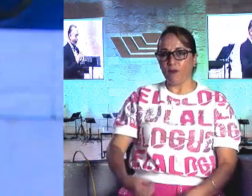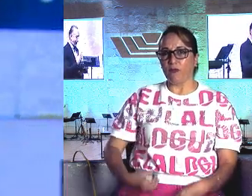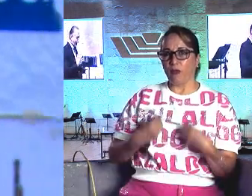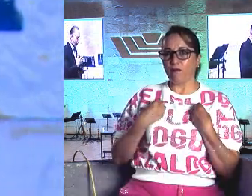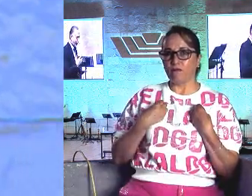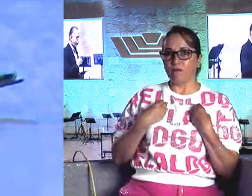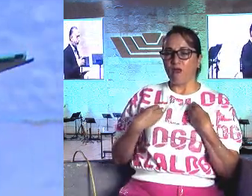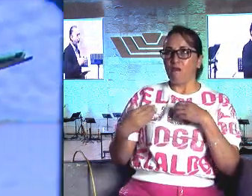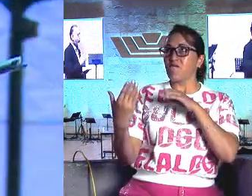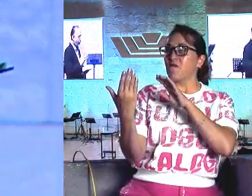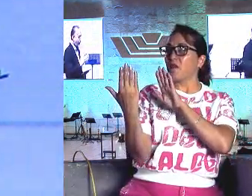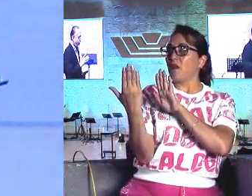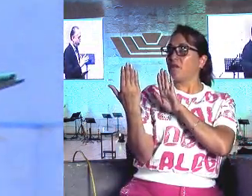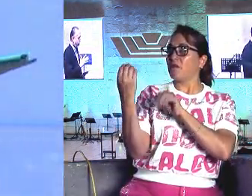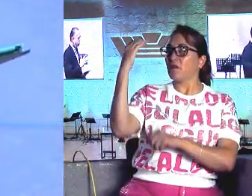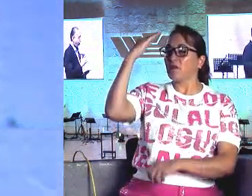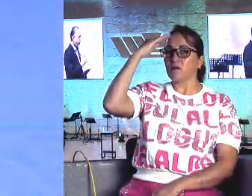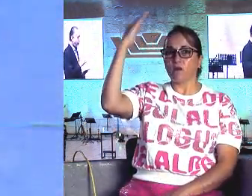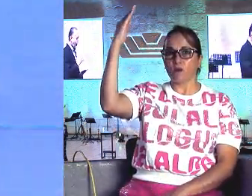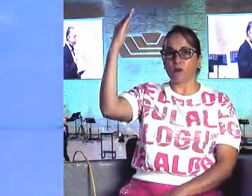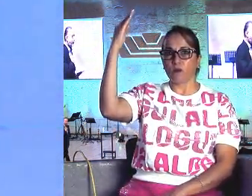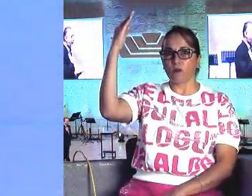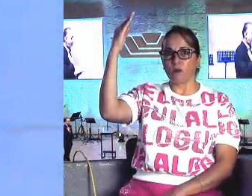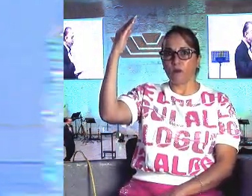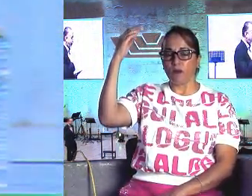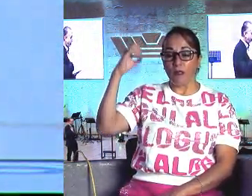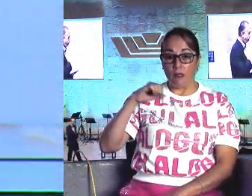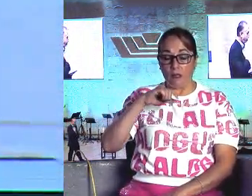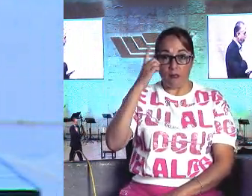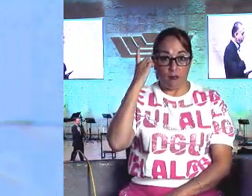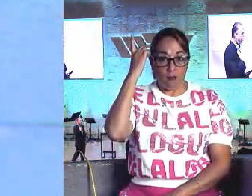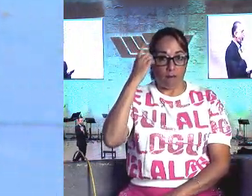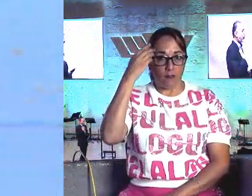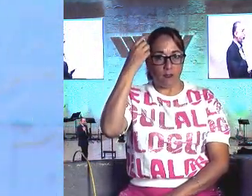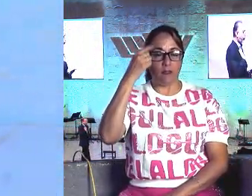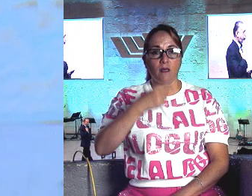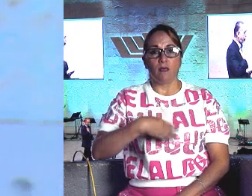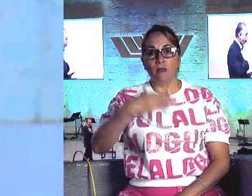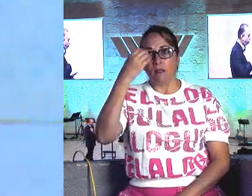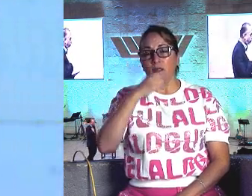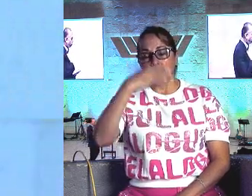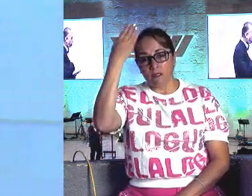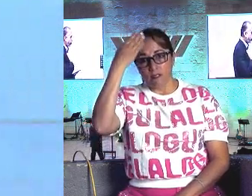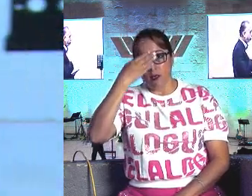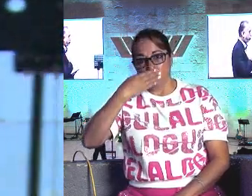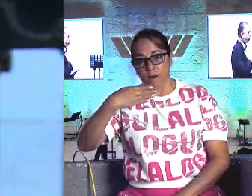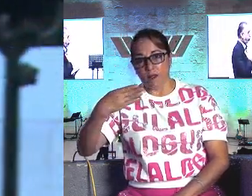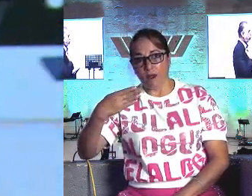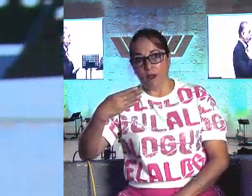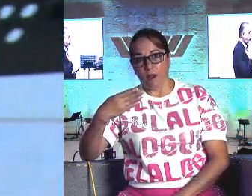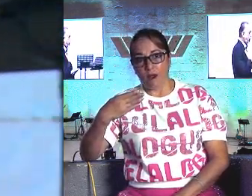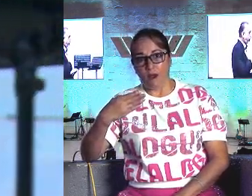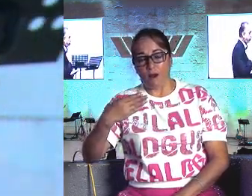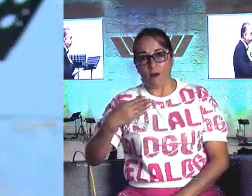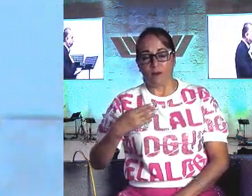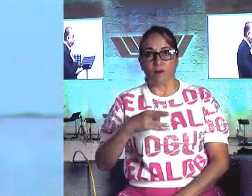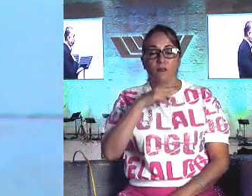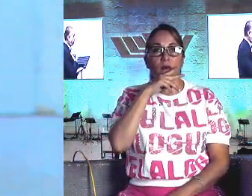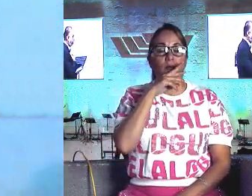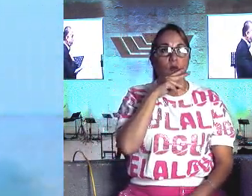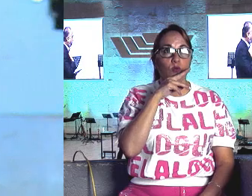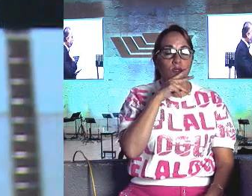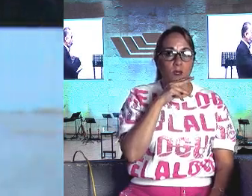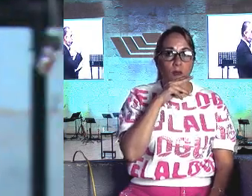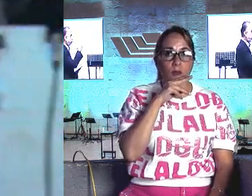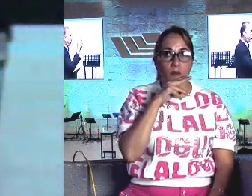del rey? No. Él sabía en qué momento decirle: Señor, tú sabes, me siento angustiado.